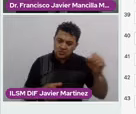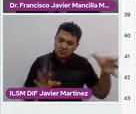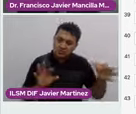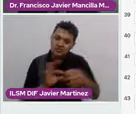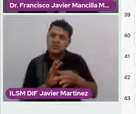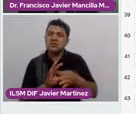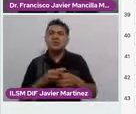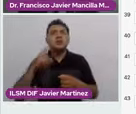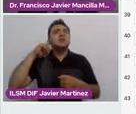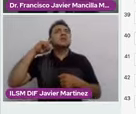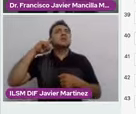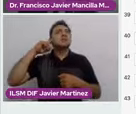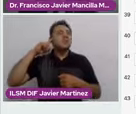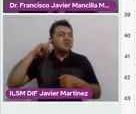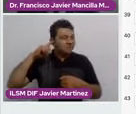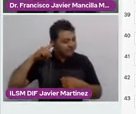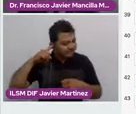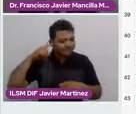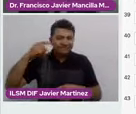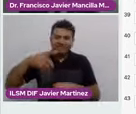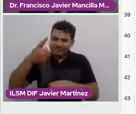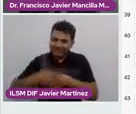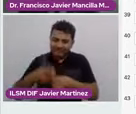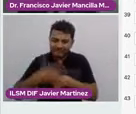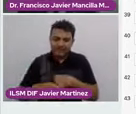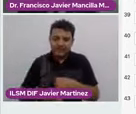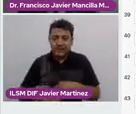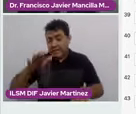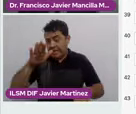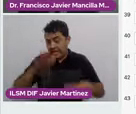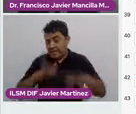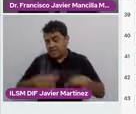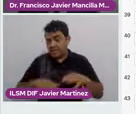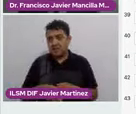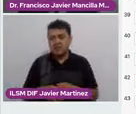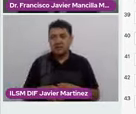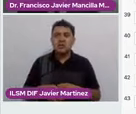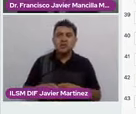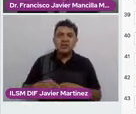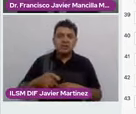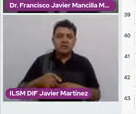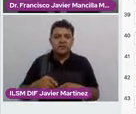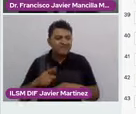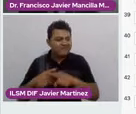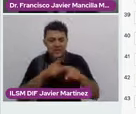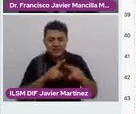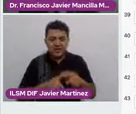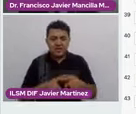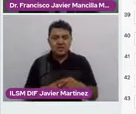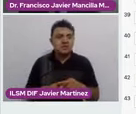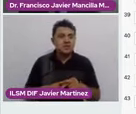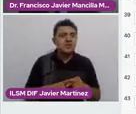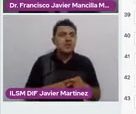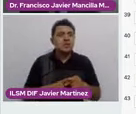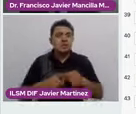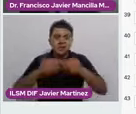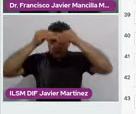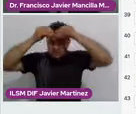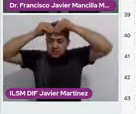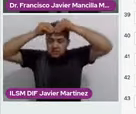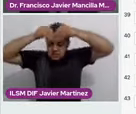cosa, pero tiene un efecto neurotrópico y afecta órganos del sistema nervioso central. Empezó afectando el olfato